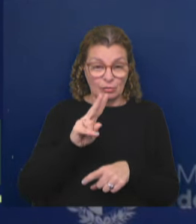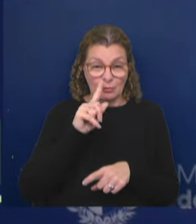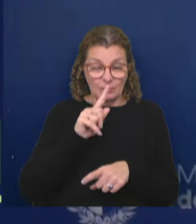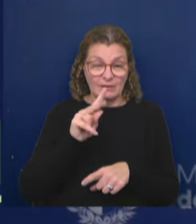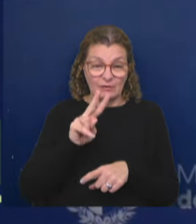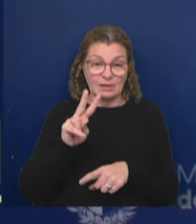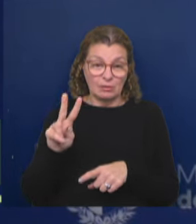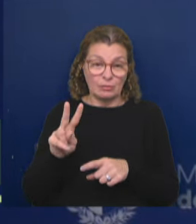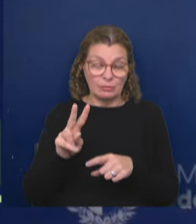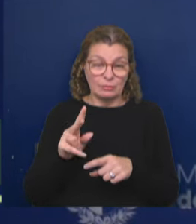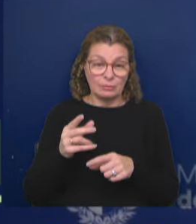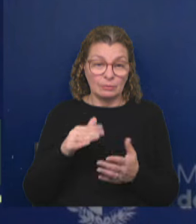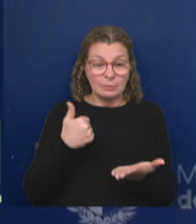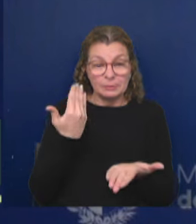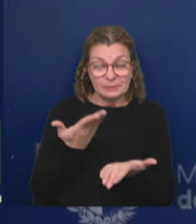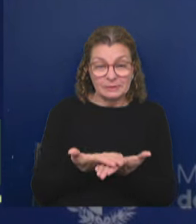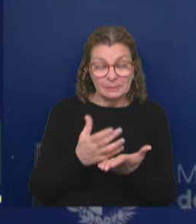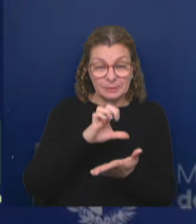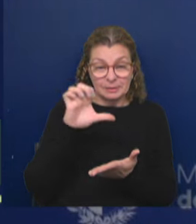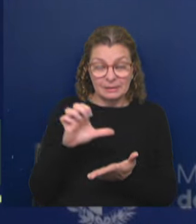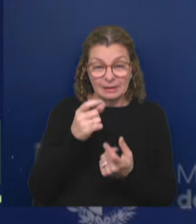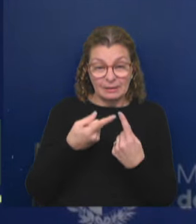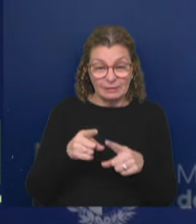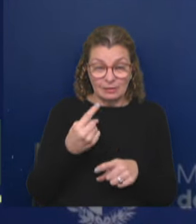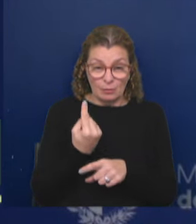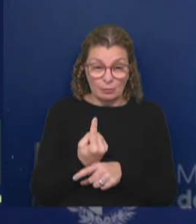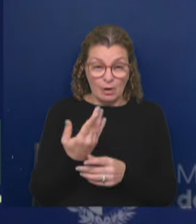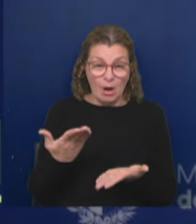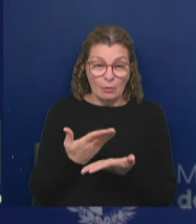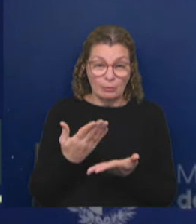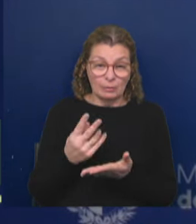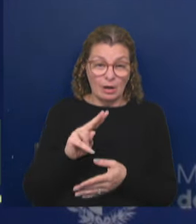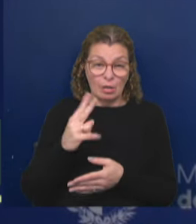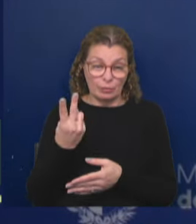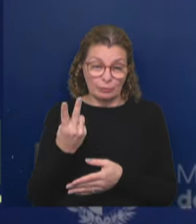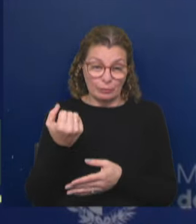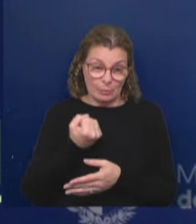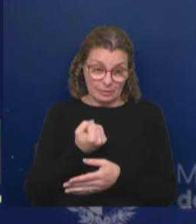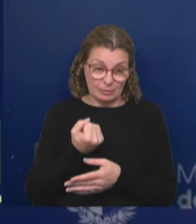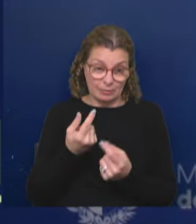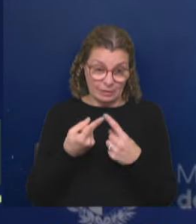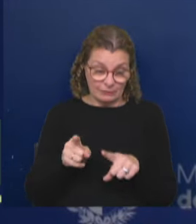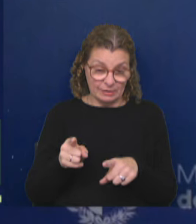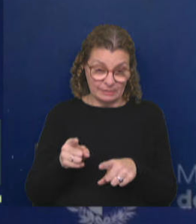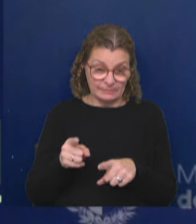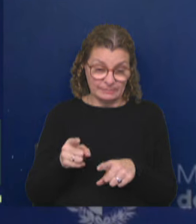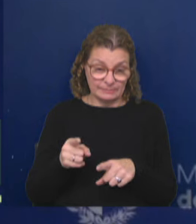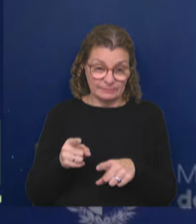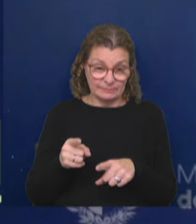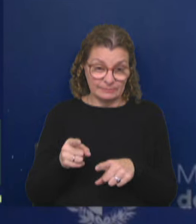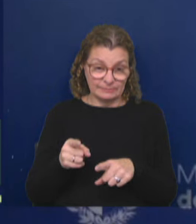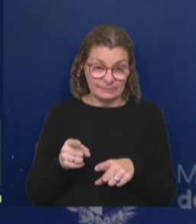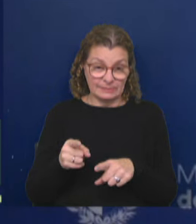2023-2022. Cuando hicimos la presentación en enero, la diferencia era 1, ahora se amplió a 2, porque hubo un homicidio que estaba